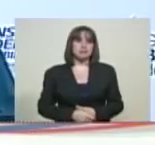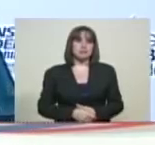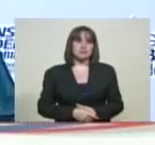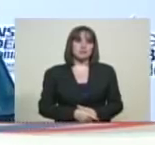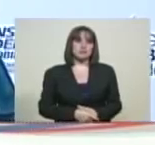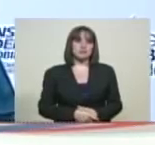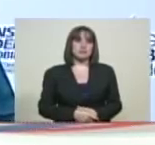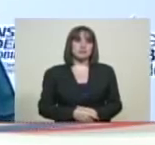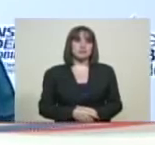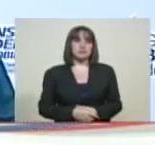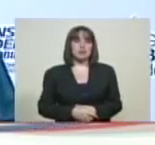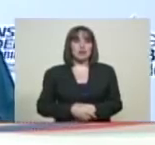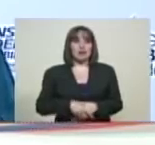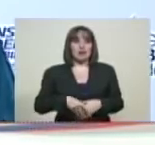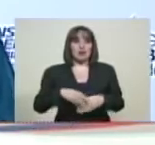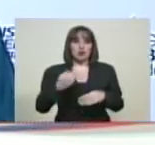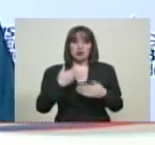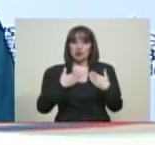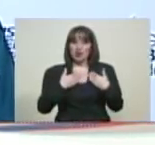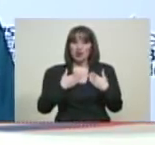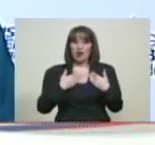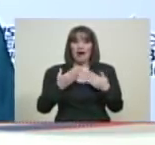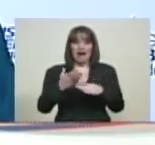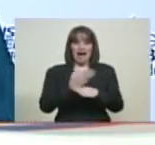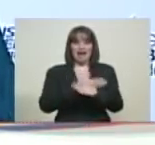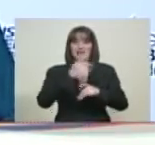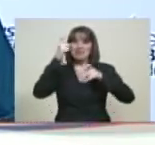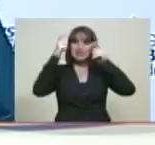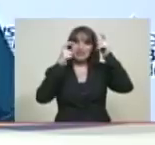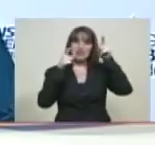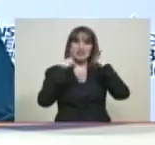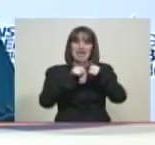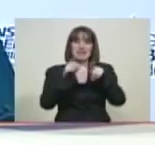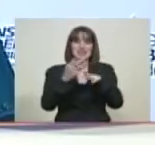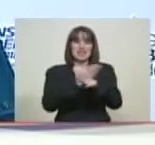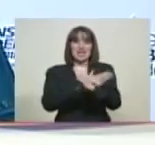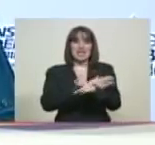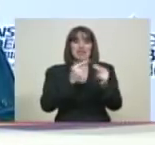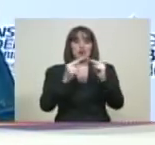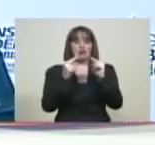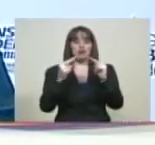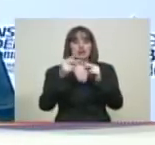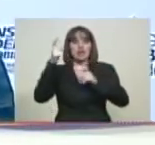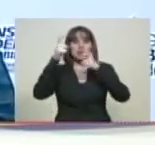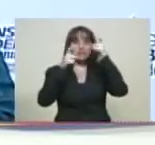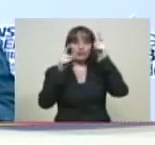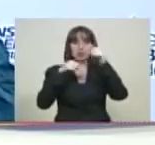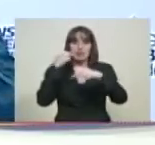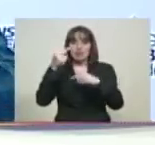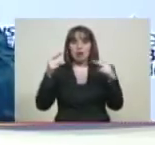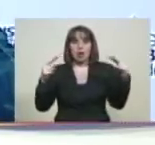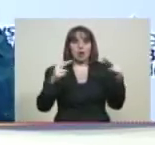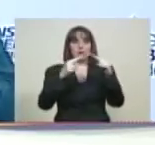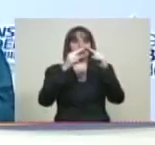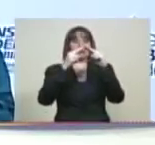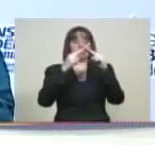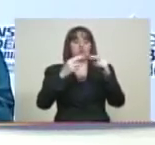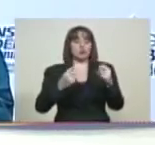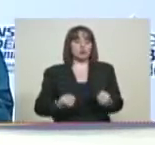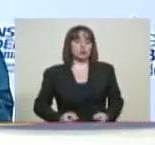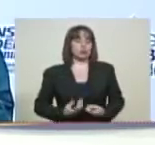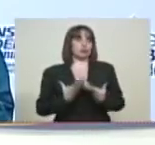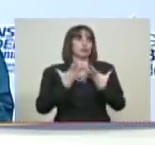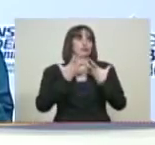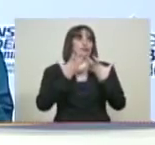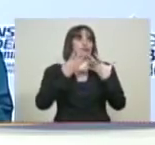lo que era chavista antes de que conociéramos a chávez y después el comandante nos llevó a la máxima esplendor